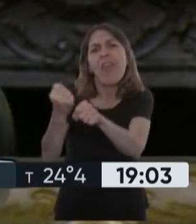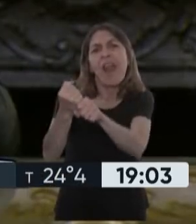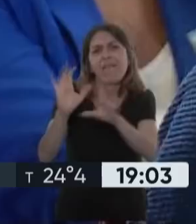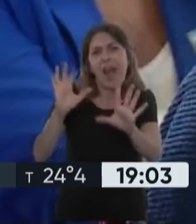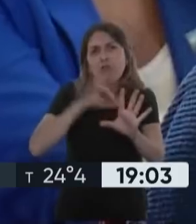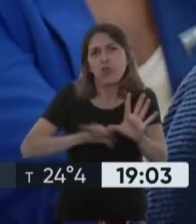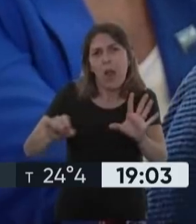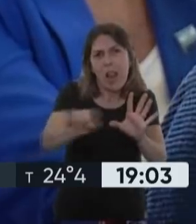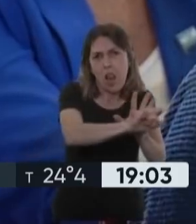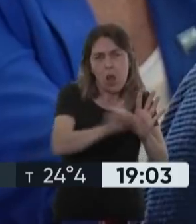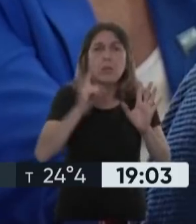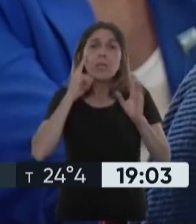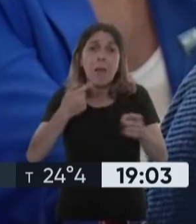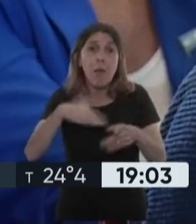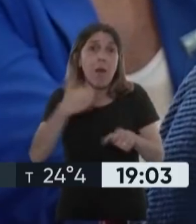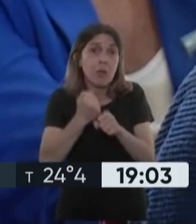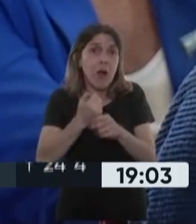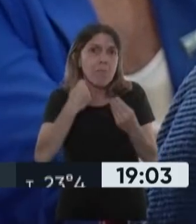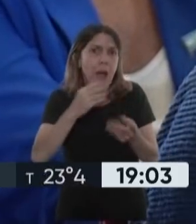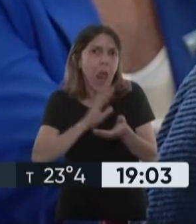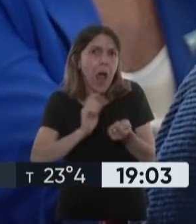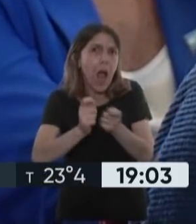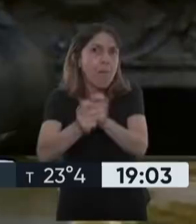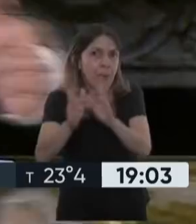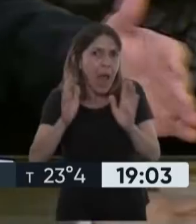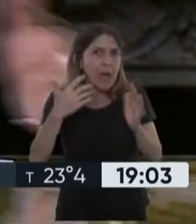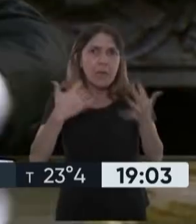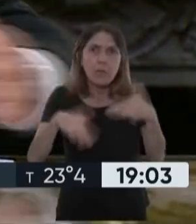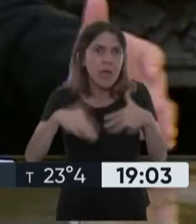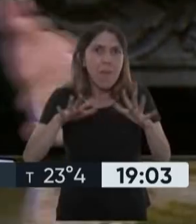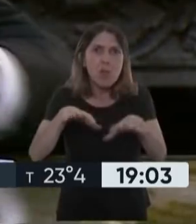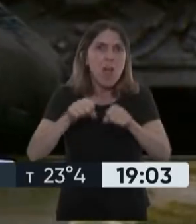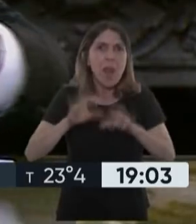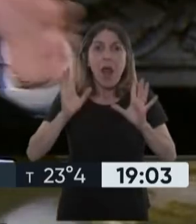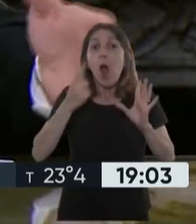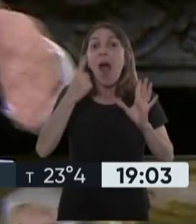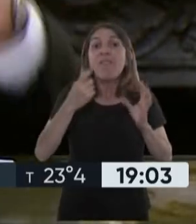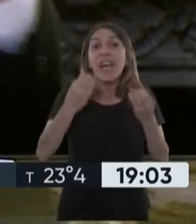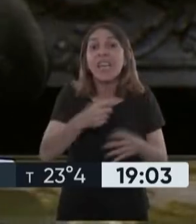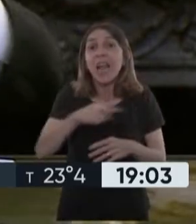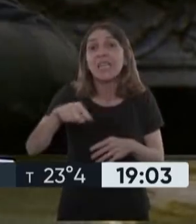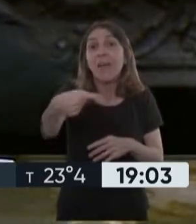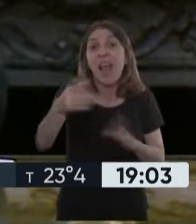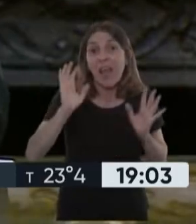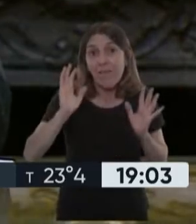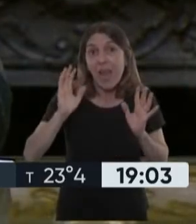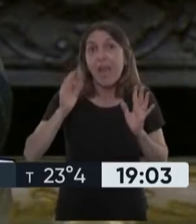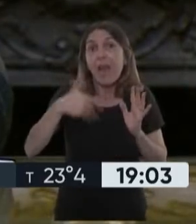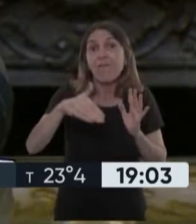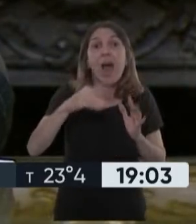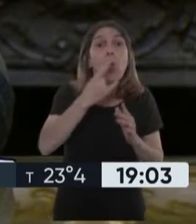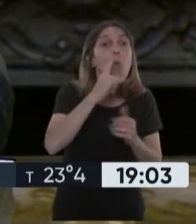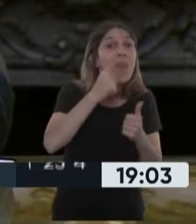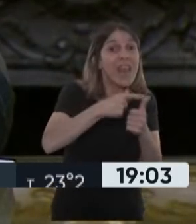vamos a trabajar para que esas correcciones vengan lo antes posible. Vamos a ver cómo evoluciona mañana, la semana que viene en el encuentro de la